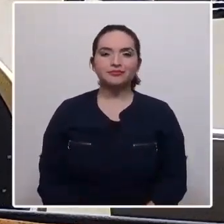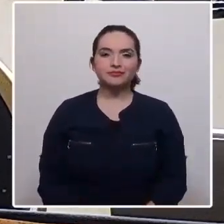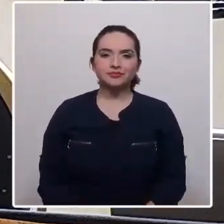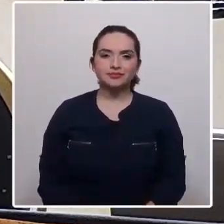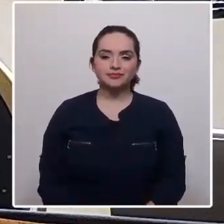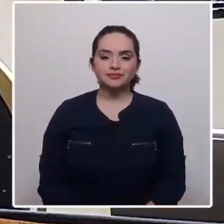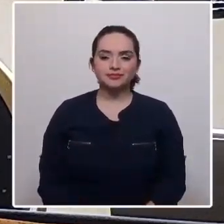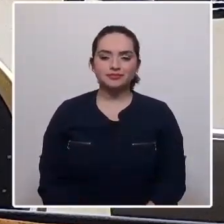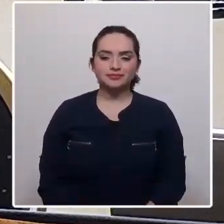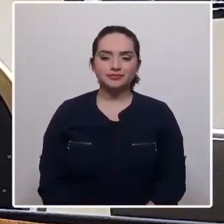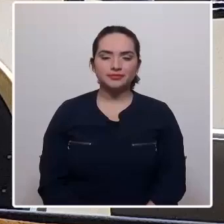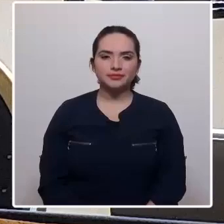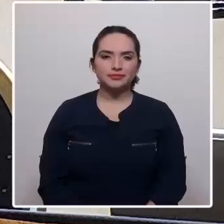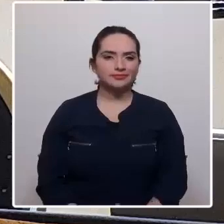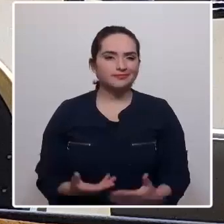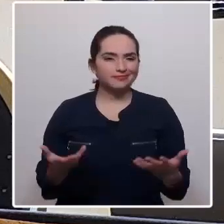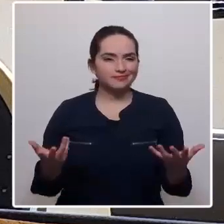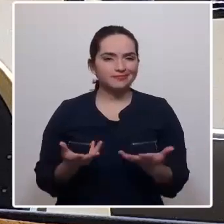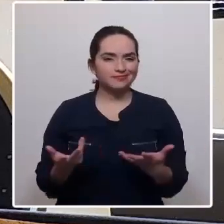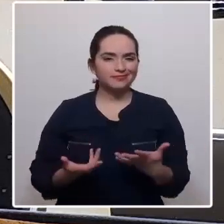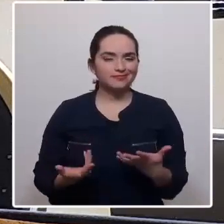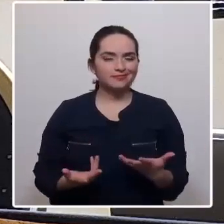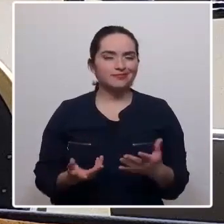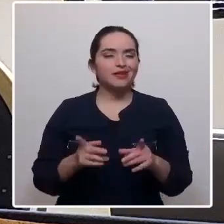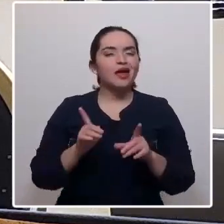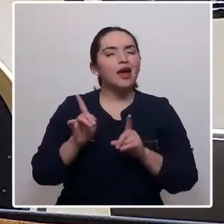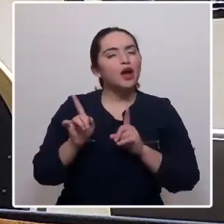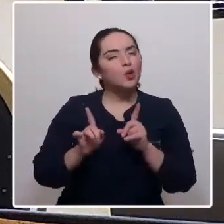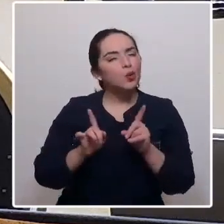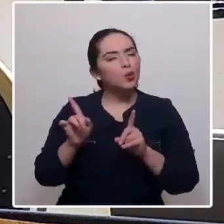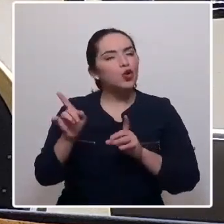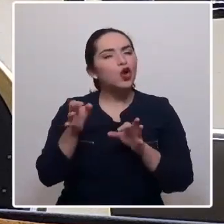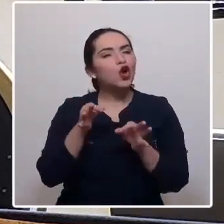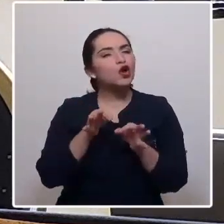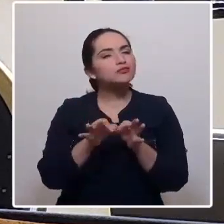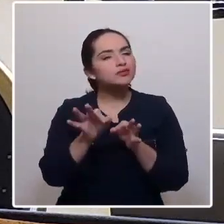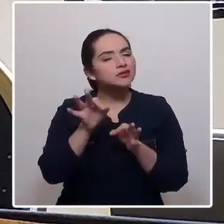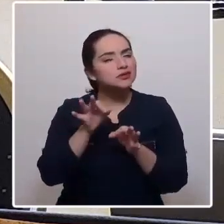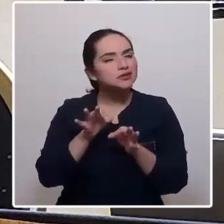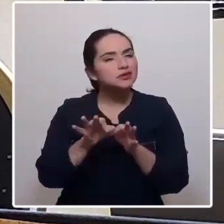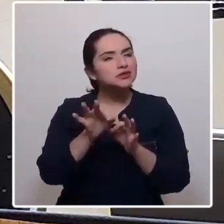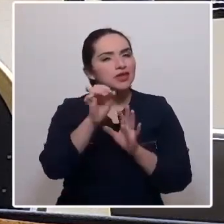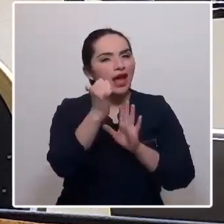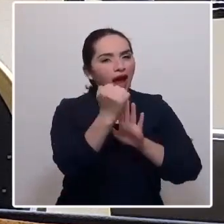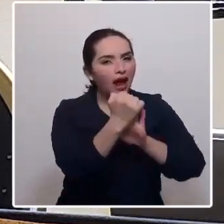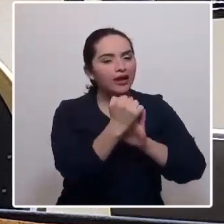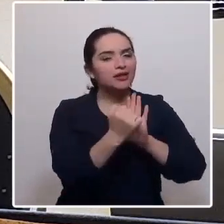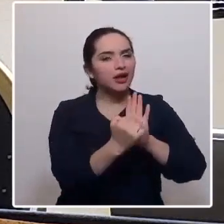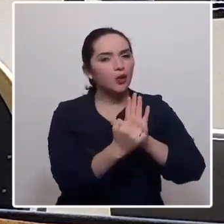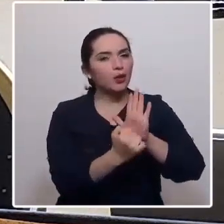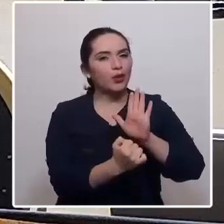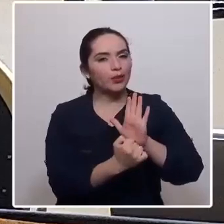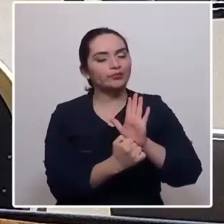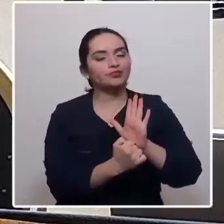para hacer algunas observaciones, ¿cierto? Algunos articulados que en realidad, hoy día nos